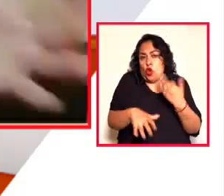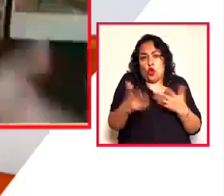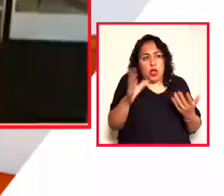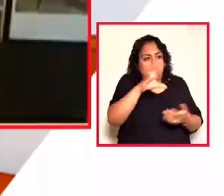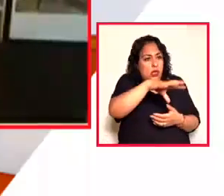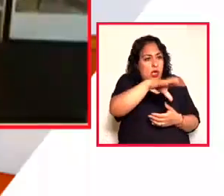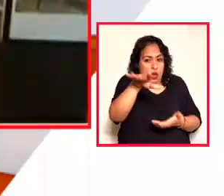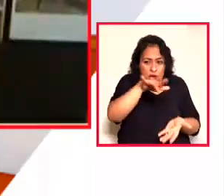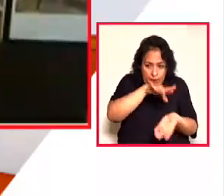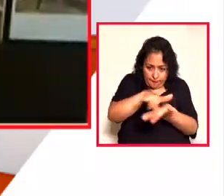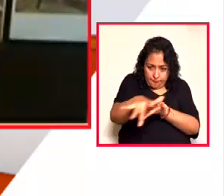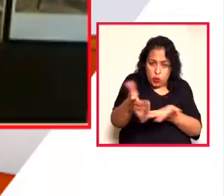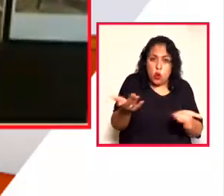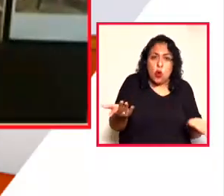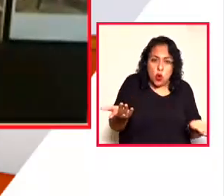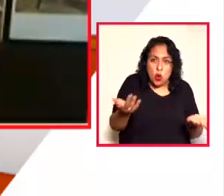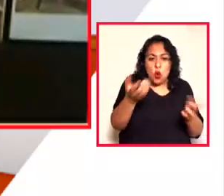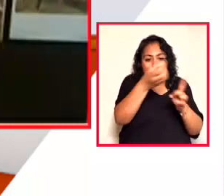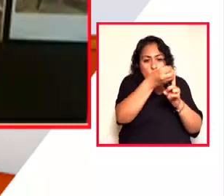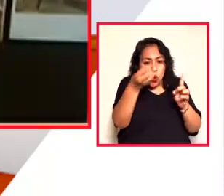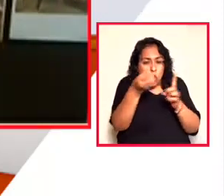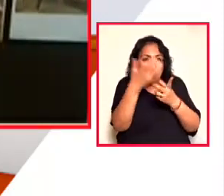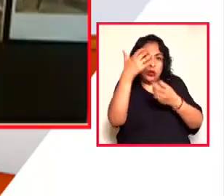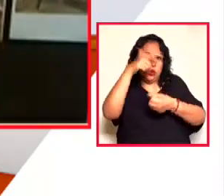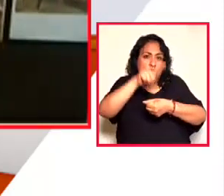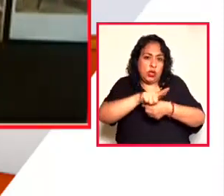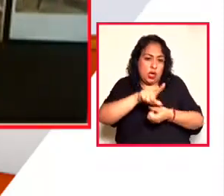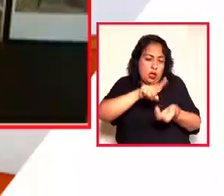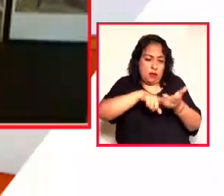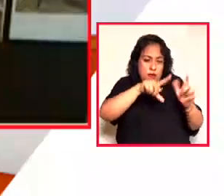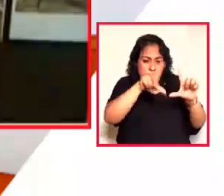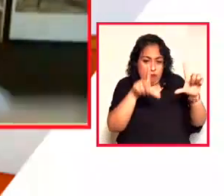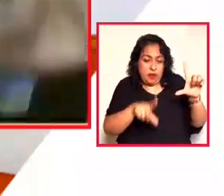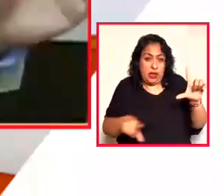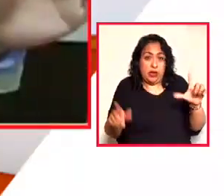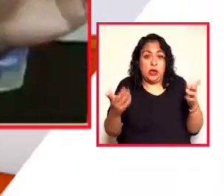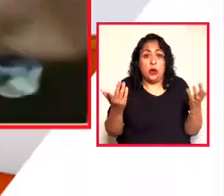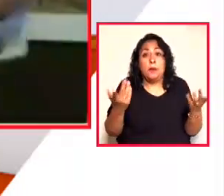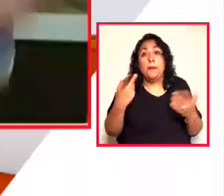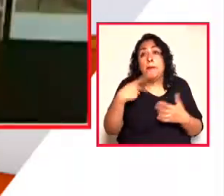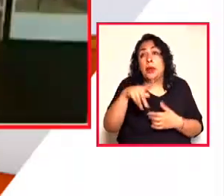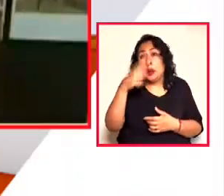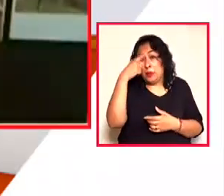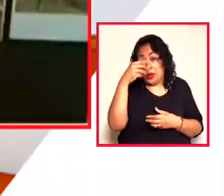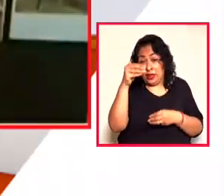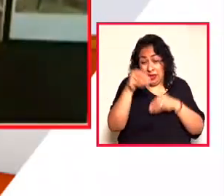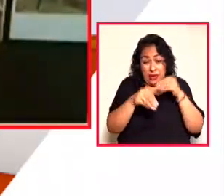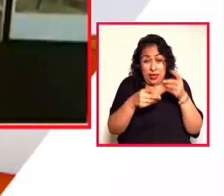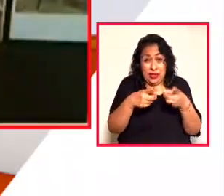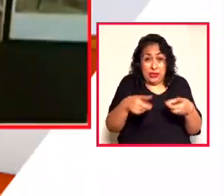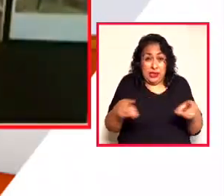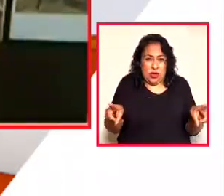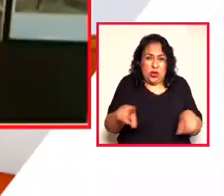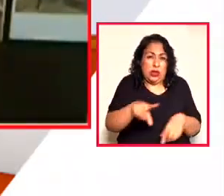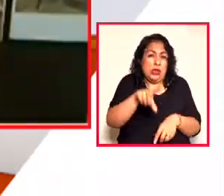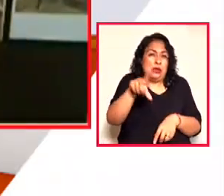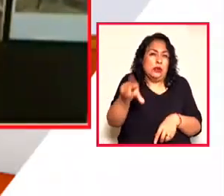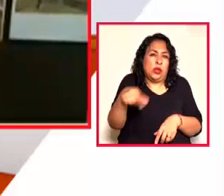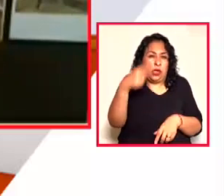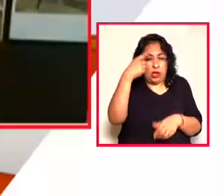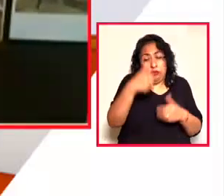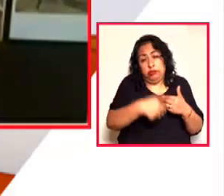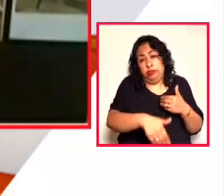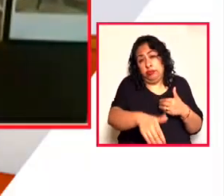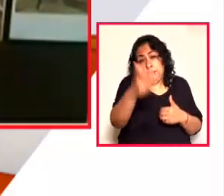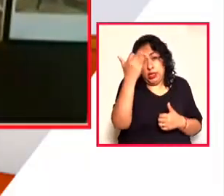y de estructuras sociales que conforman a este país. Tema para desarrollarlo en otro momento y creo que es de largo y tendido. ¿Qué